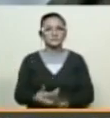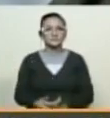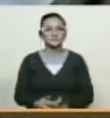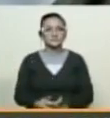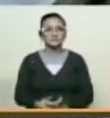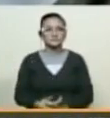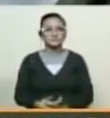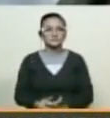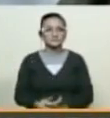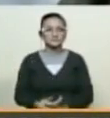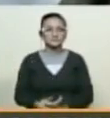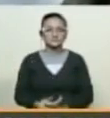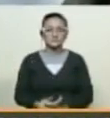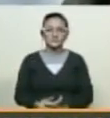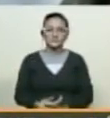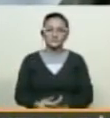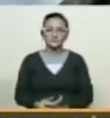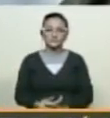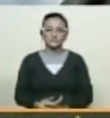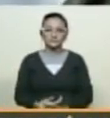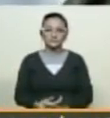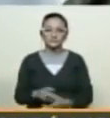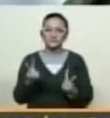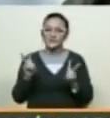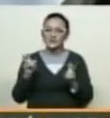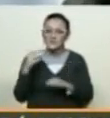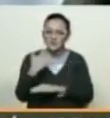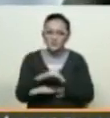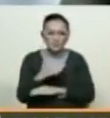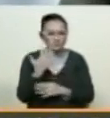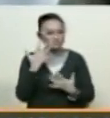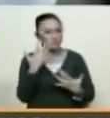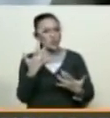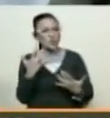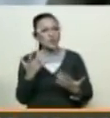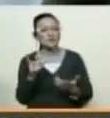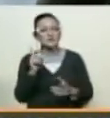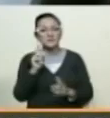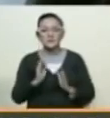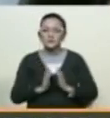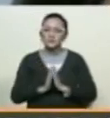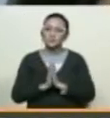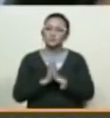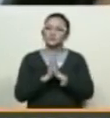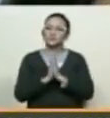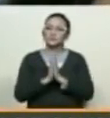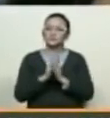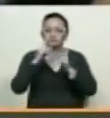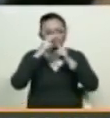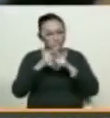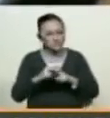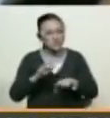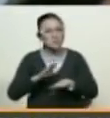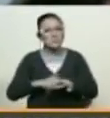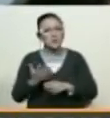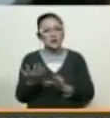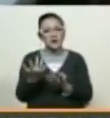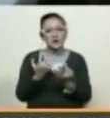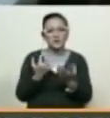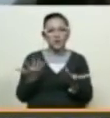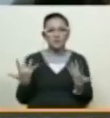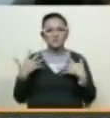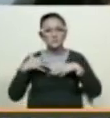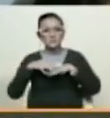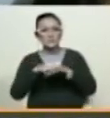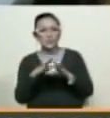es, además de esas atracciones en el área urbana, esa parte de la devoción mariana? ¿Qué destacarle a ese turista? ¿Por qué se mezclan?